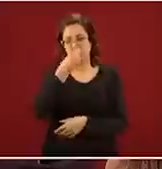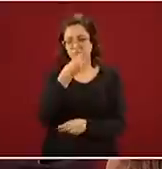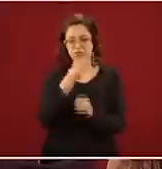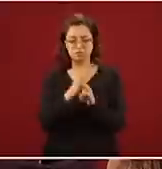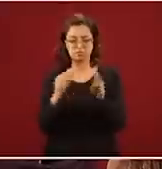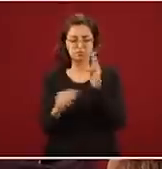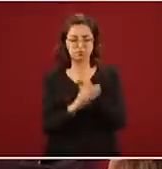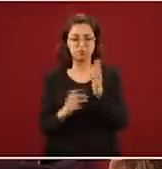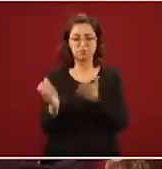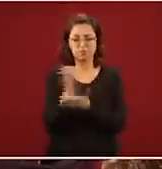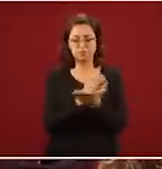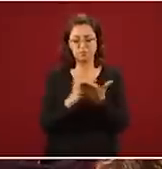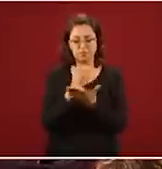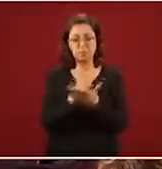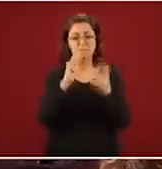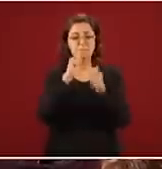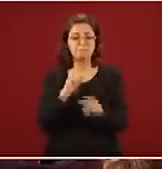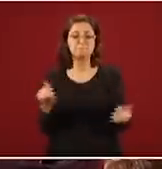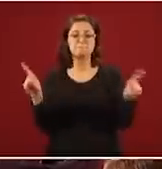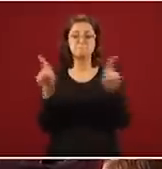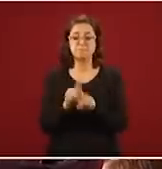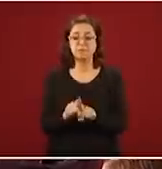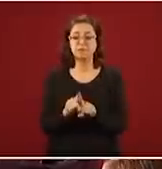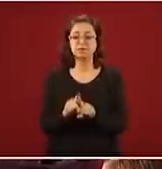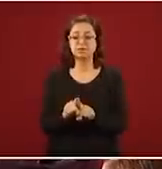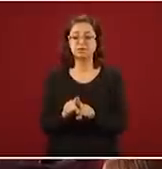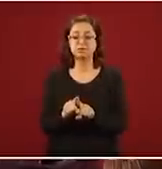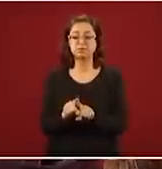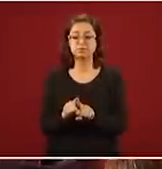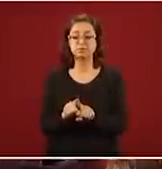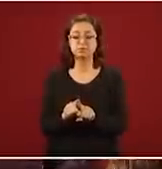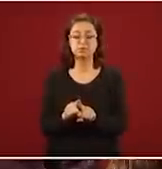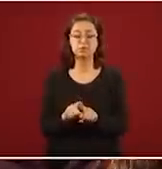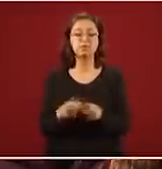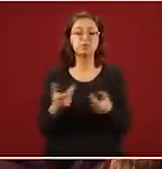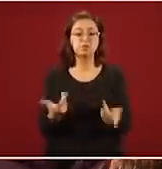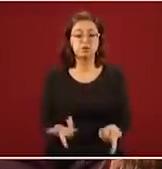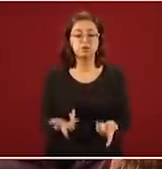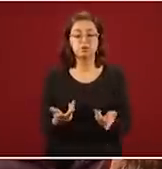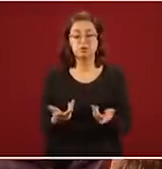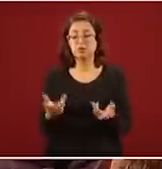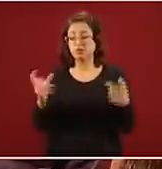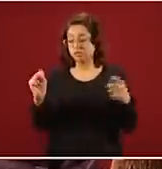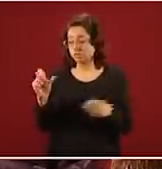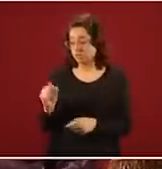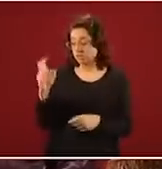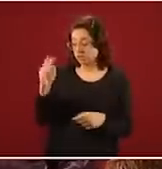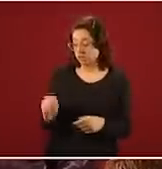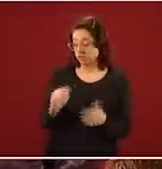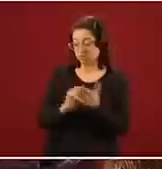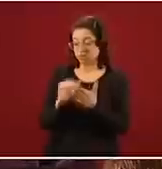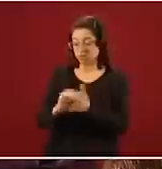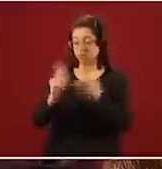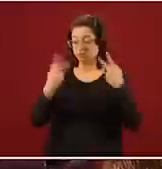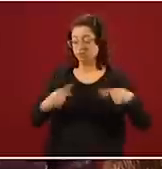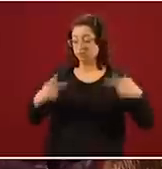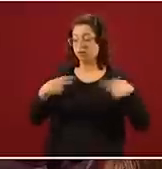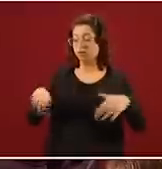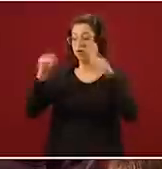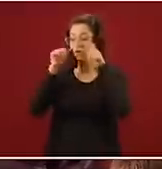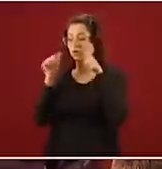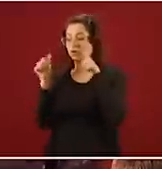curación. Asimismo, otro instrumento para atender a estas 69 millones de personas es que vamos a